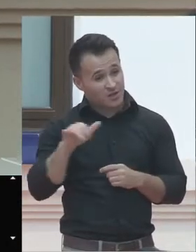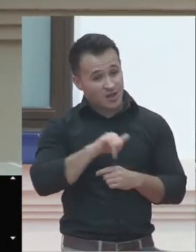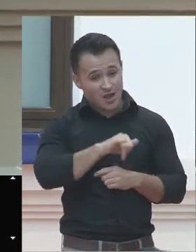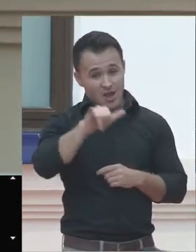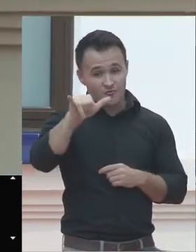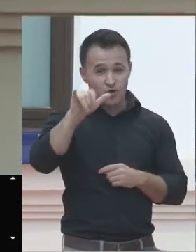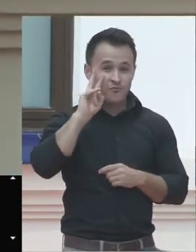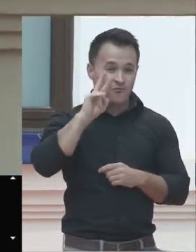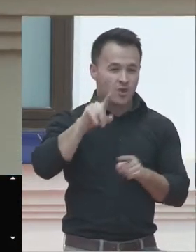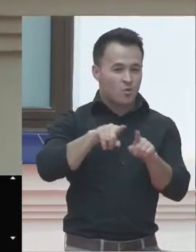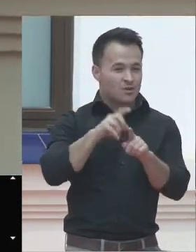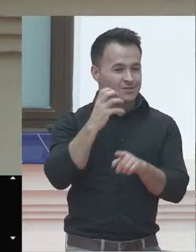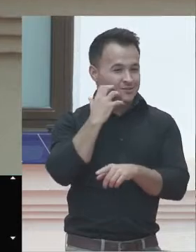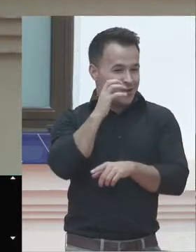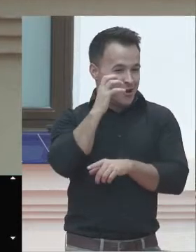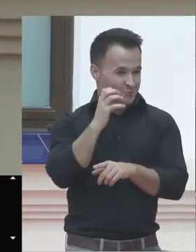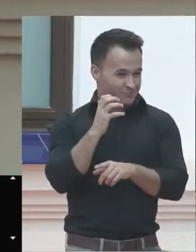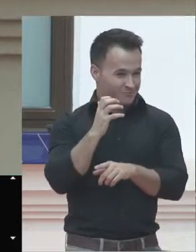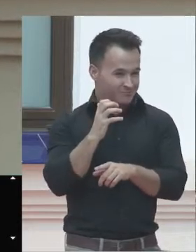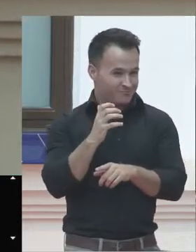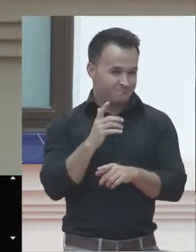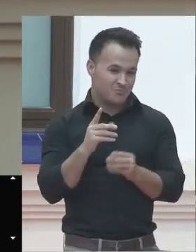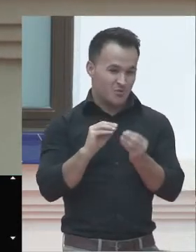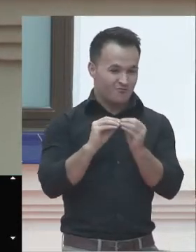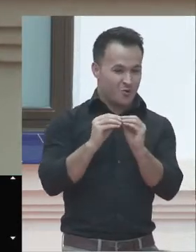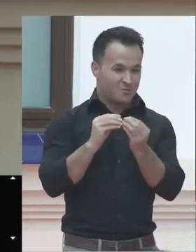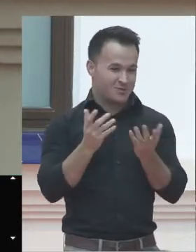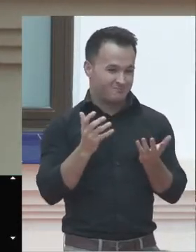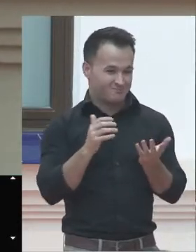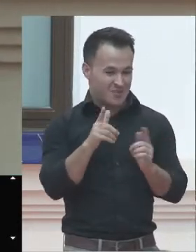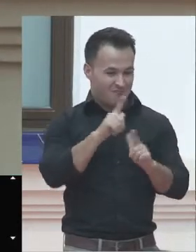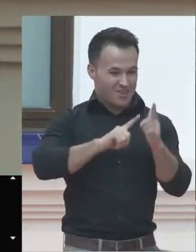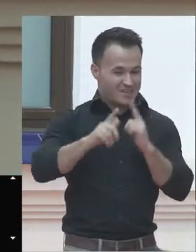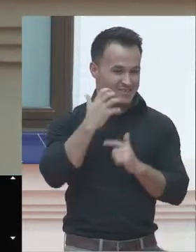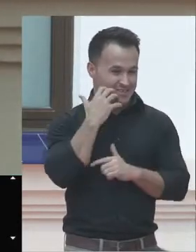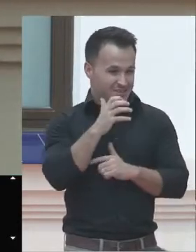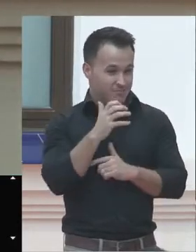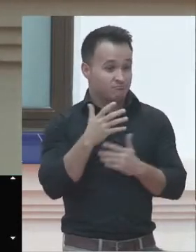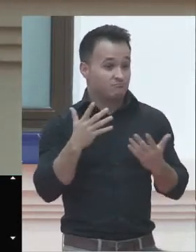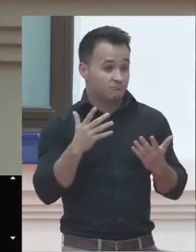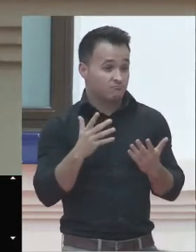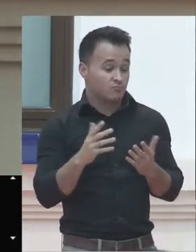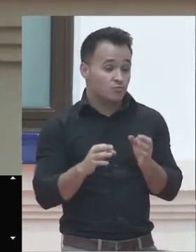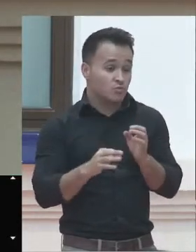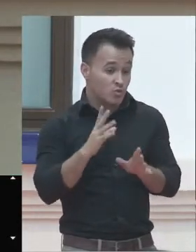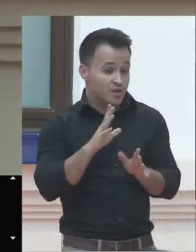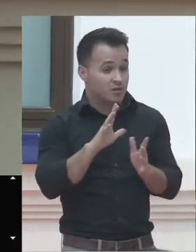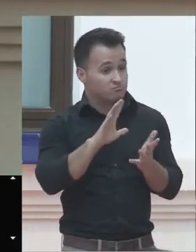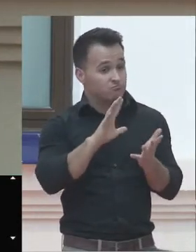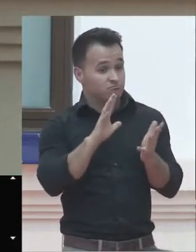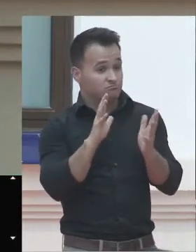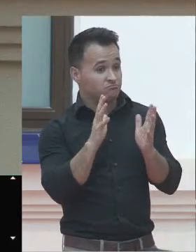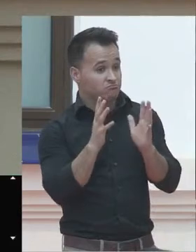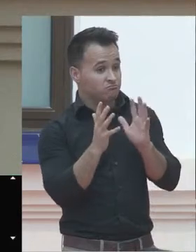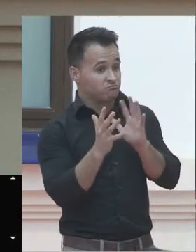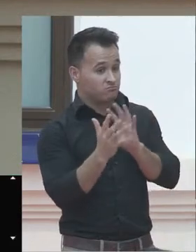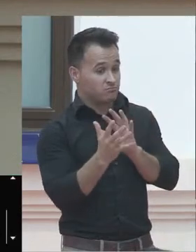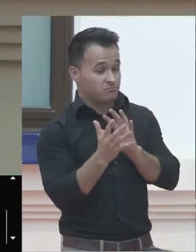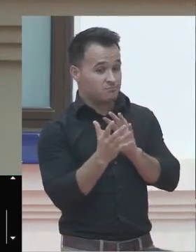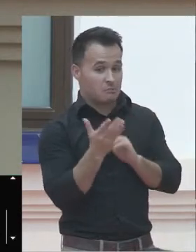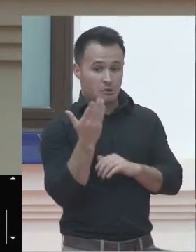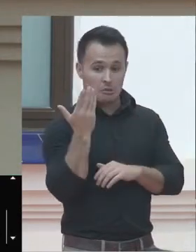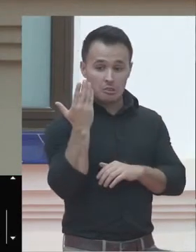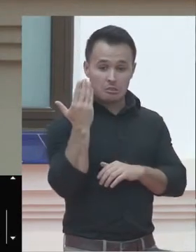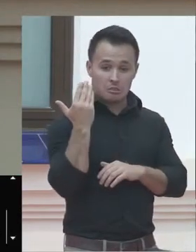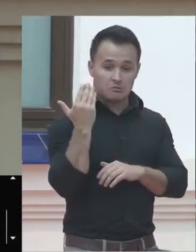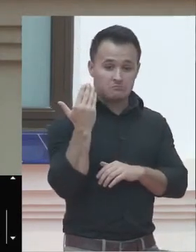algo extraño, como algo que no forma parte de su vida diaria. Afortunadamente está cambiando, sobre todo en los